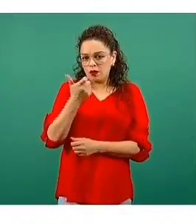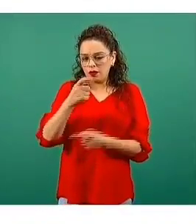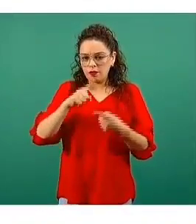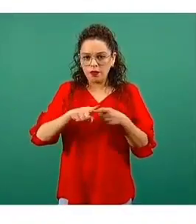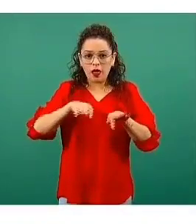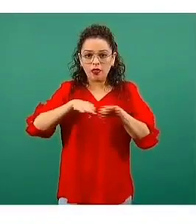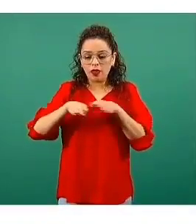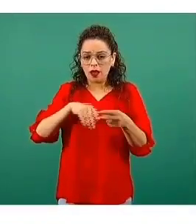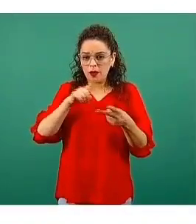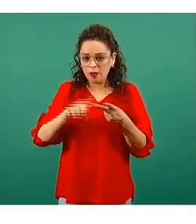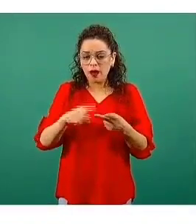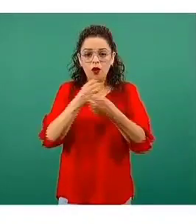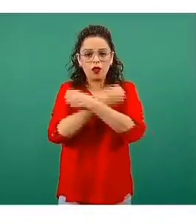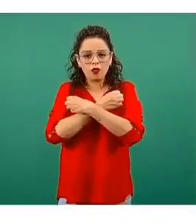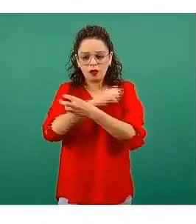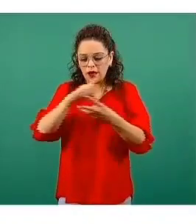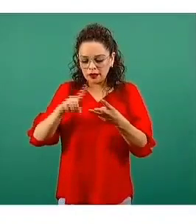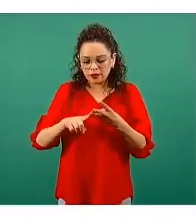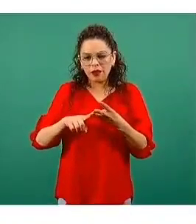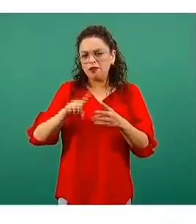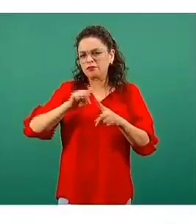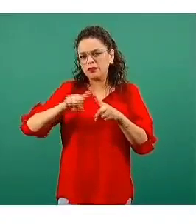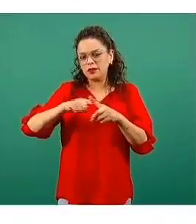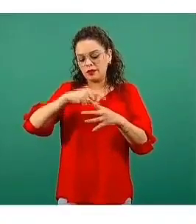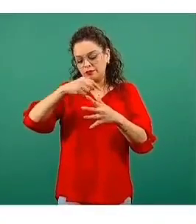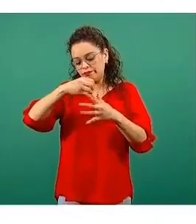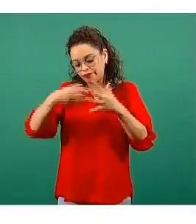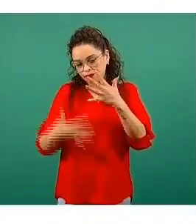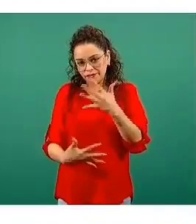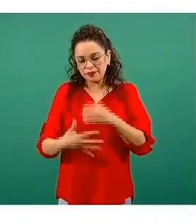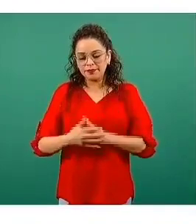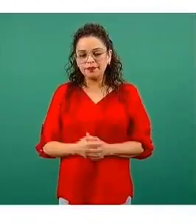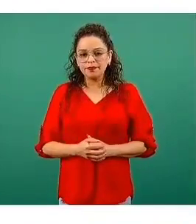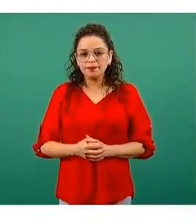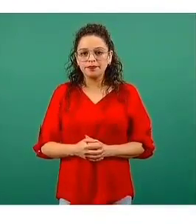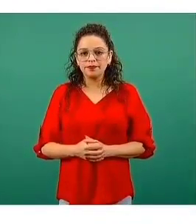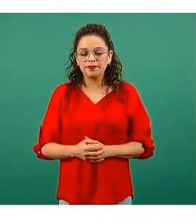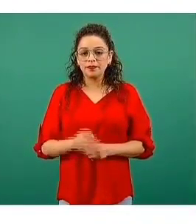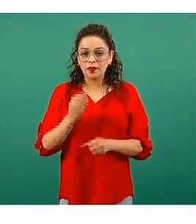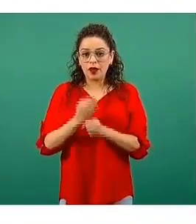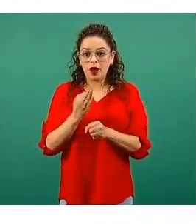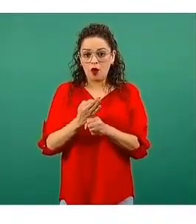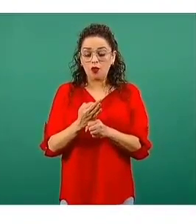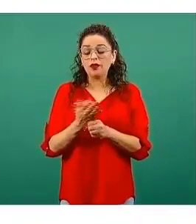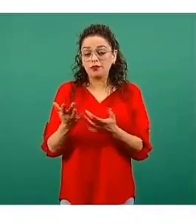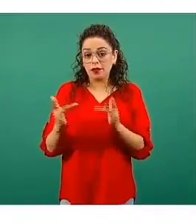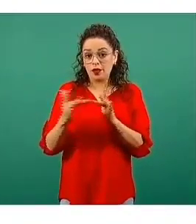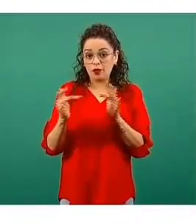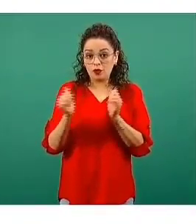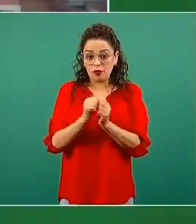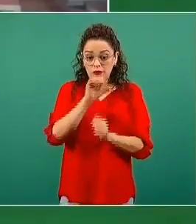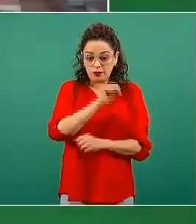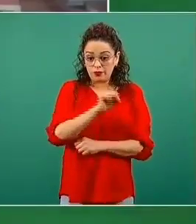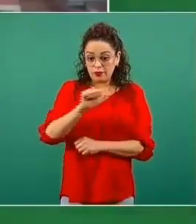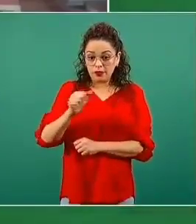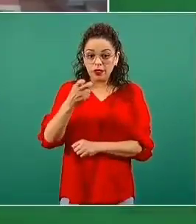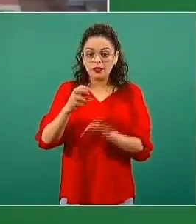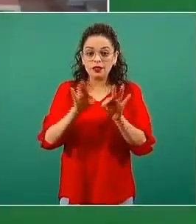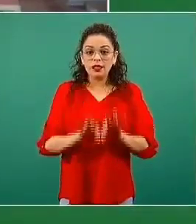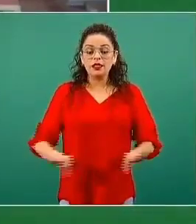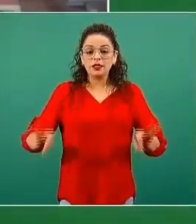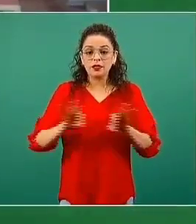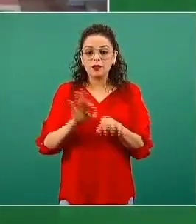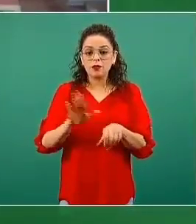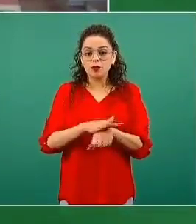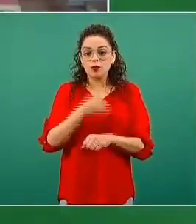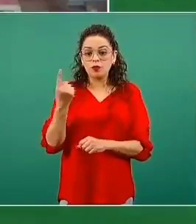etcétera. Por supuesto que esta aproximación del día de hoy con la Secretaría de Salud es muy importante, dado el liderazgo de la